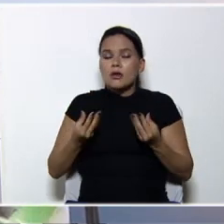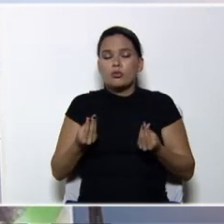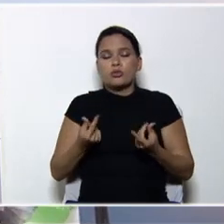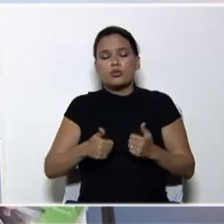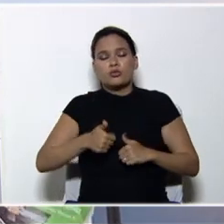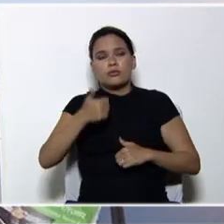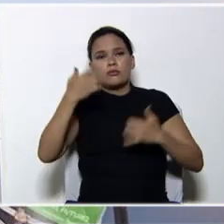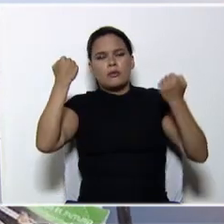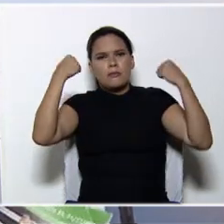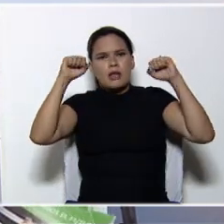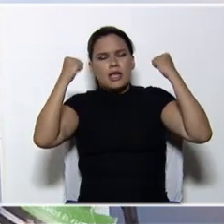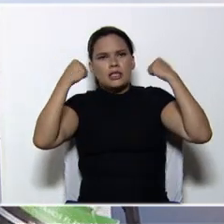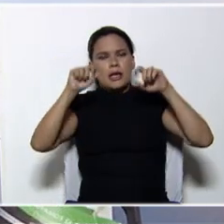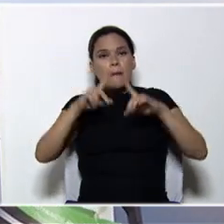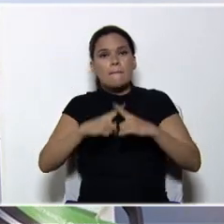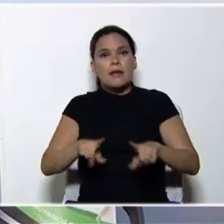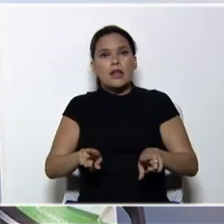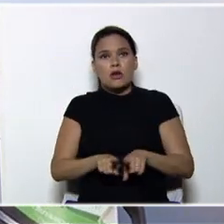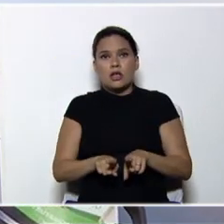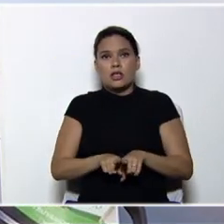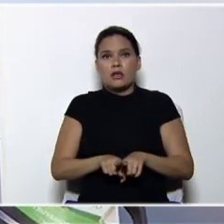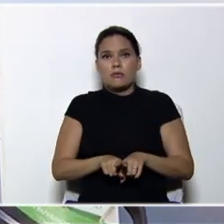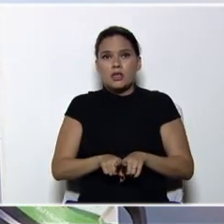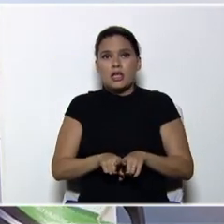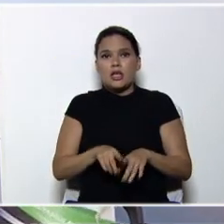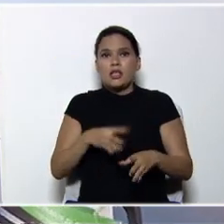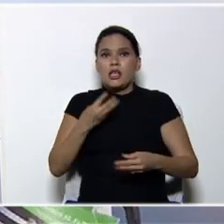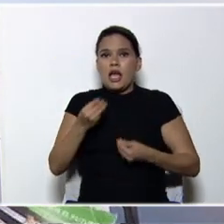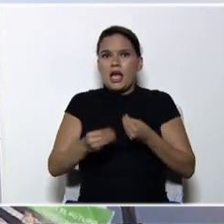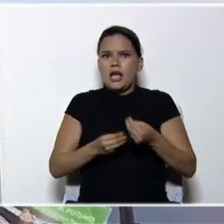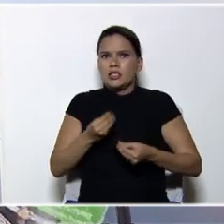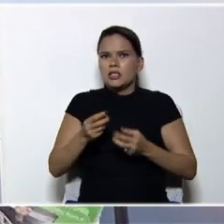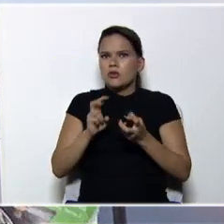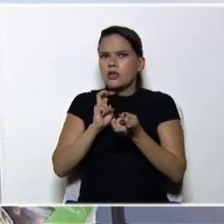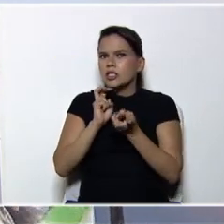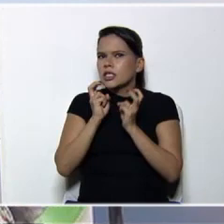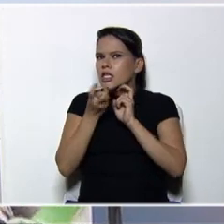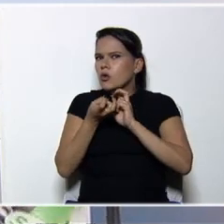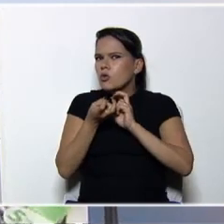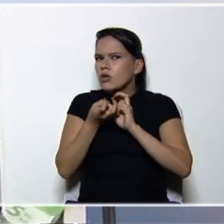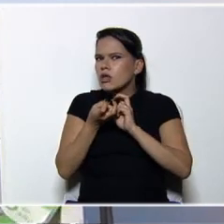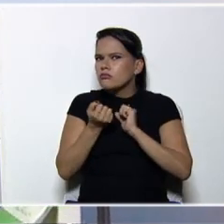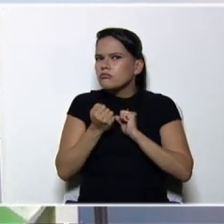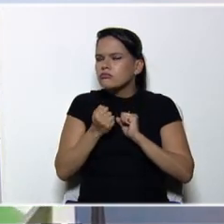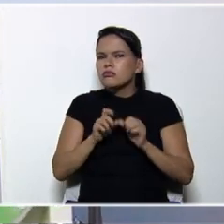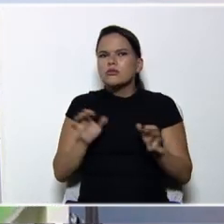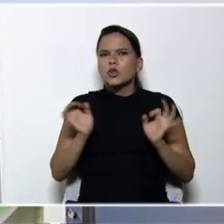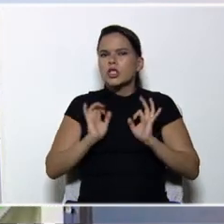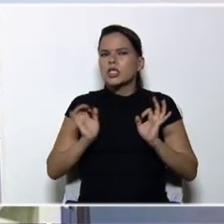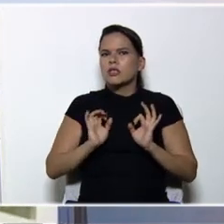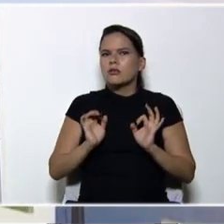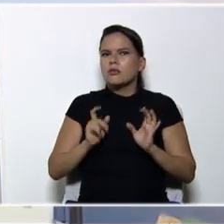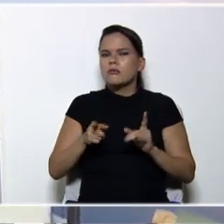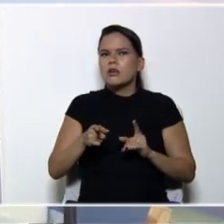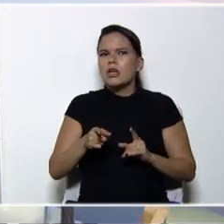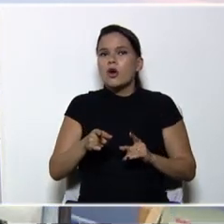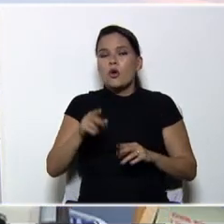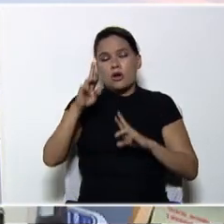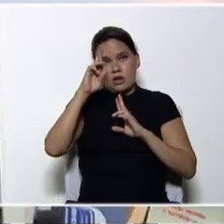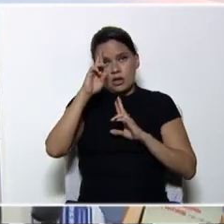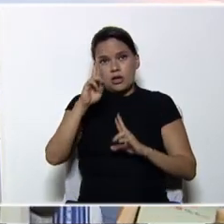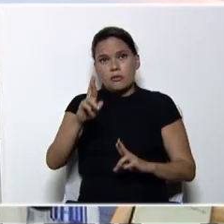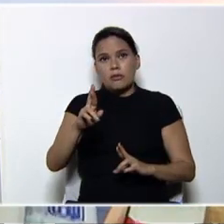prácticas, pero que obviamente están partiendo de un elemento teórico. No, sin embargo, tomar en cuenta o